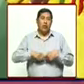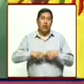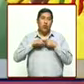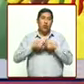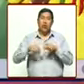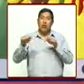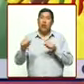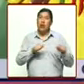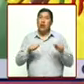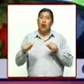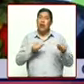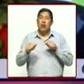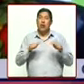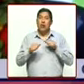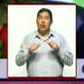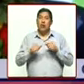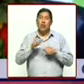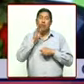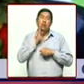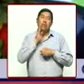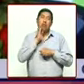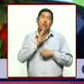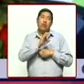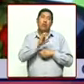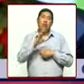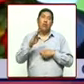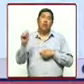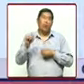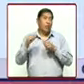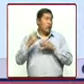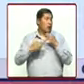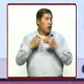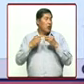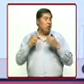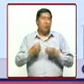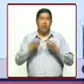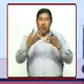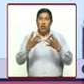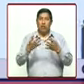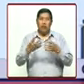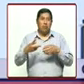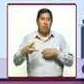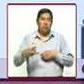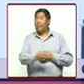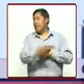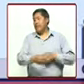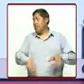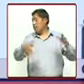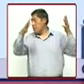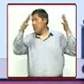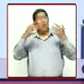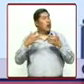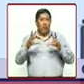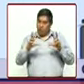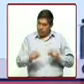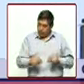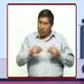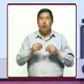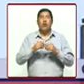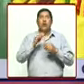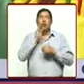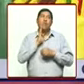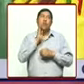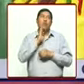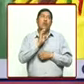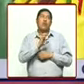las actividades que se tenían previsto por el aniversario de Cochabamba en lo que se refiere a la entrega de obras. Ustedes saben que con el